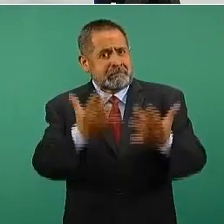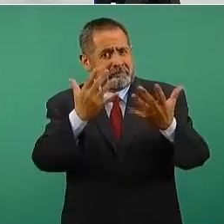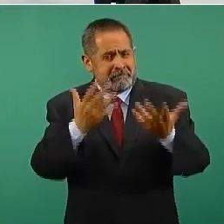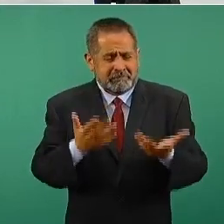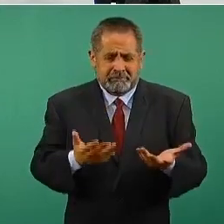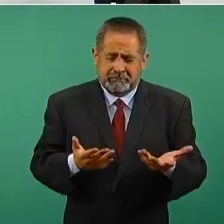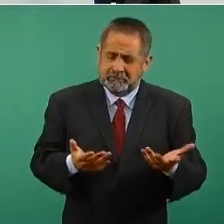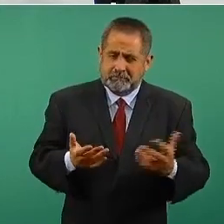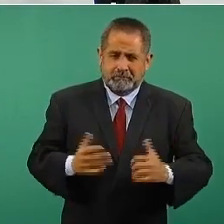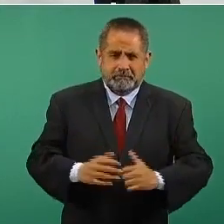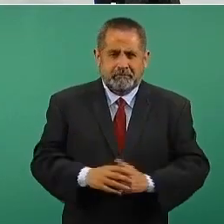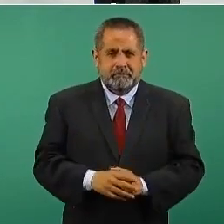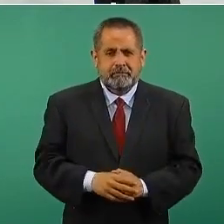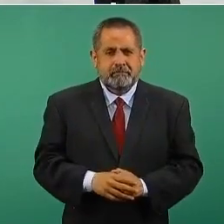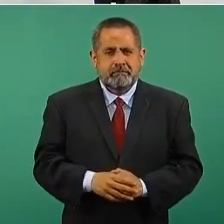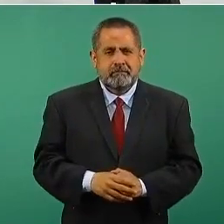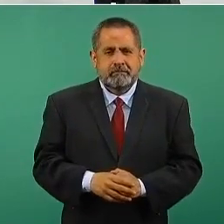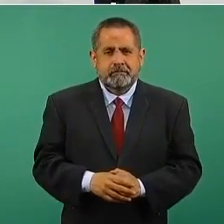Palacio